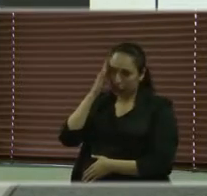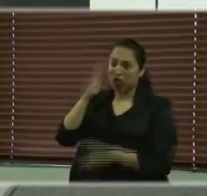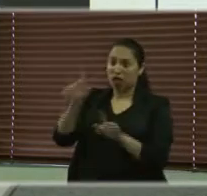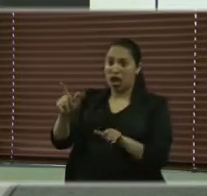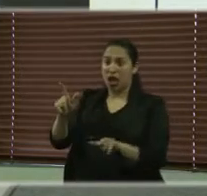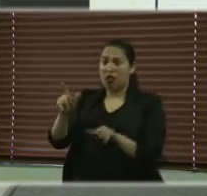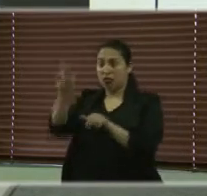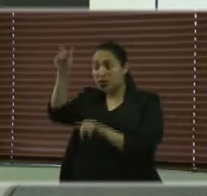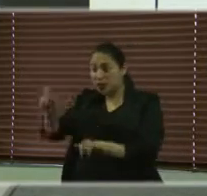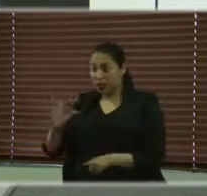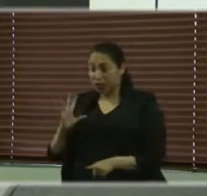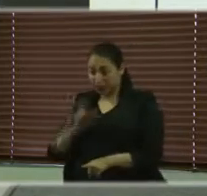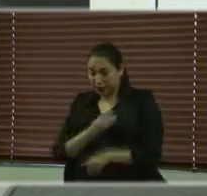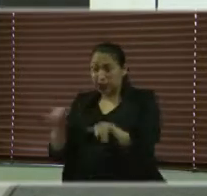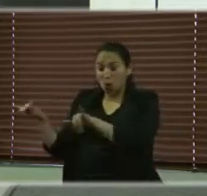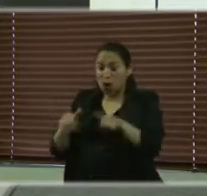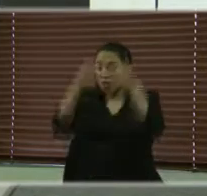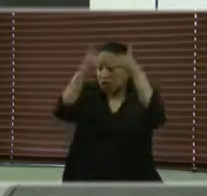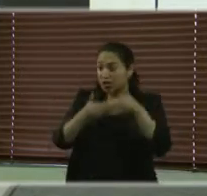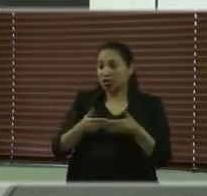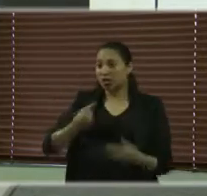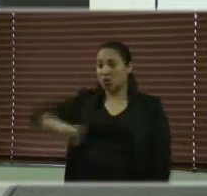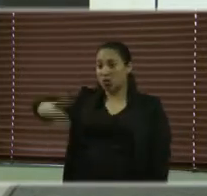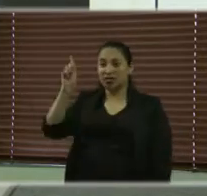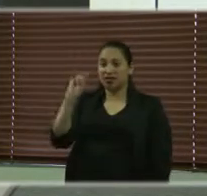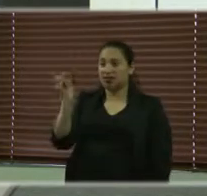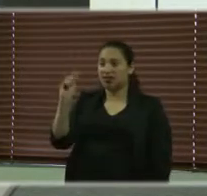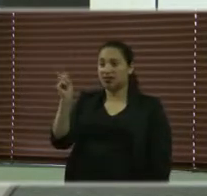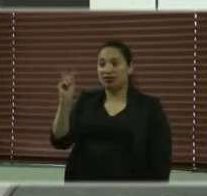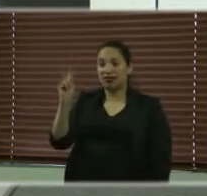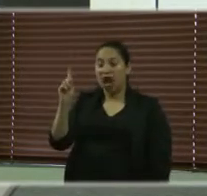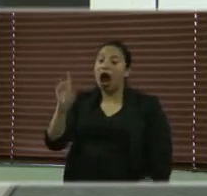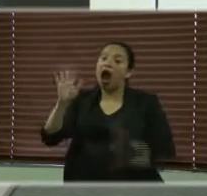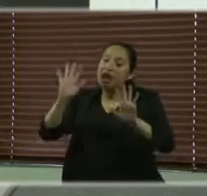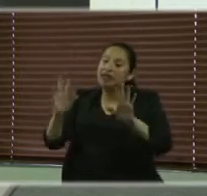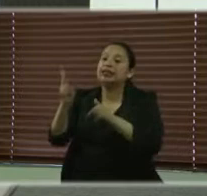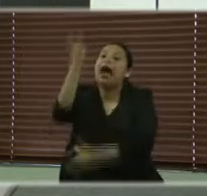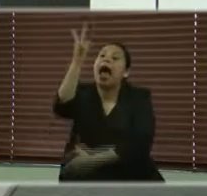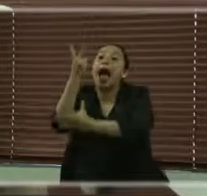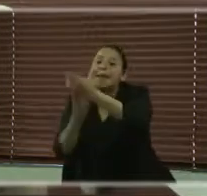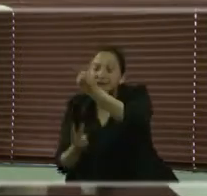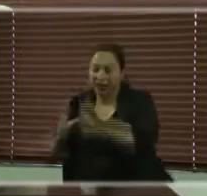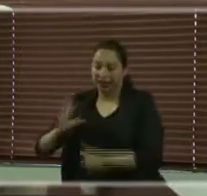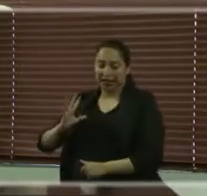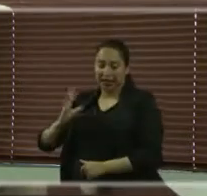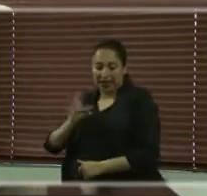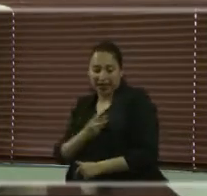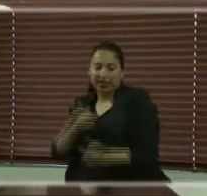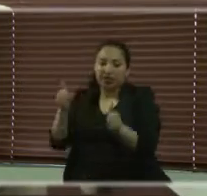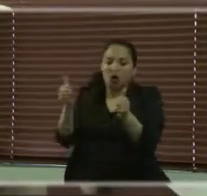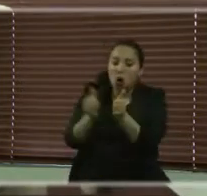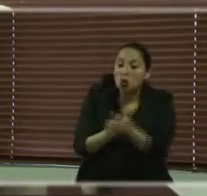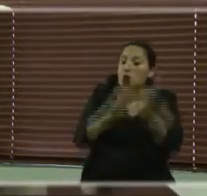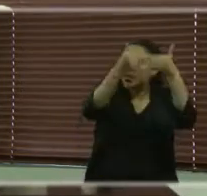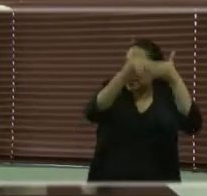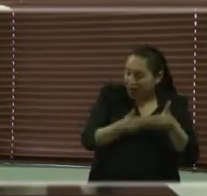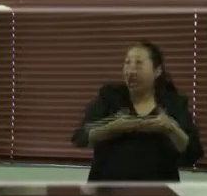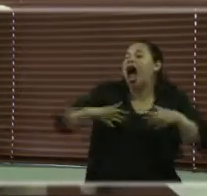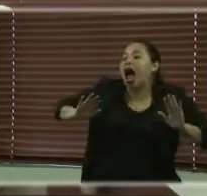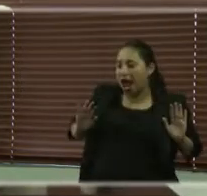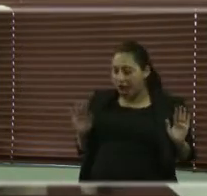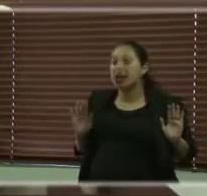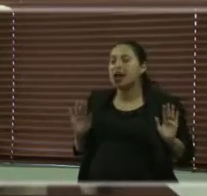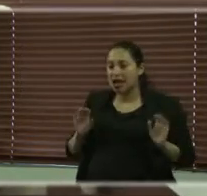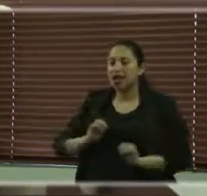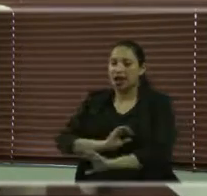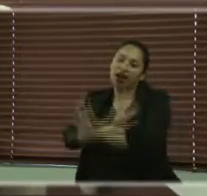discapacidad A menos que estamos hablando de población trans con discapacidad o población trans que ha sido víctima de tratamientos psiquiátricos forzados y que a raíz